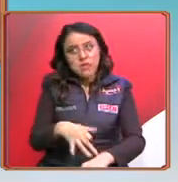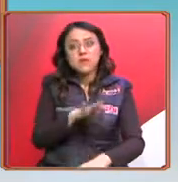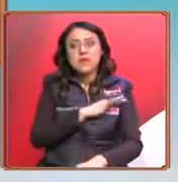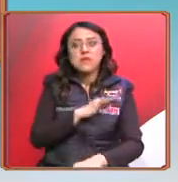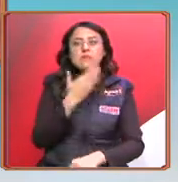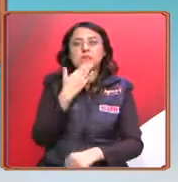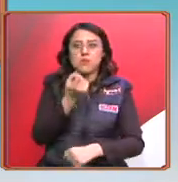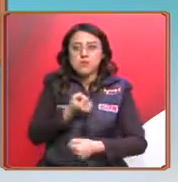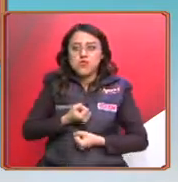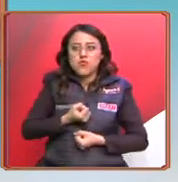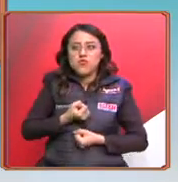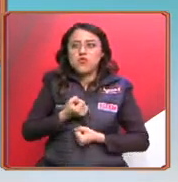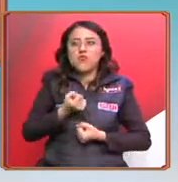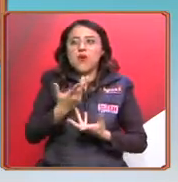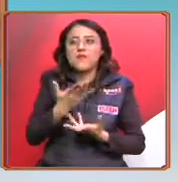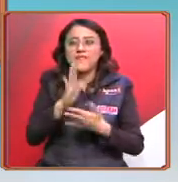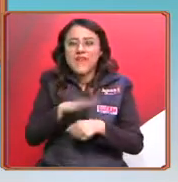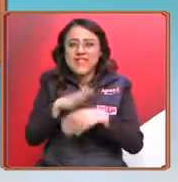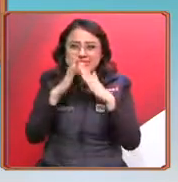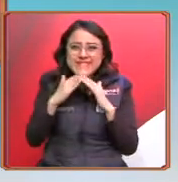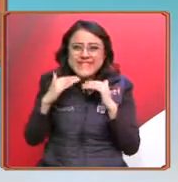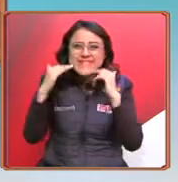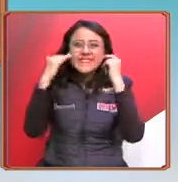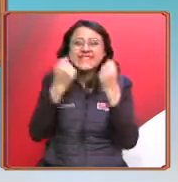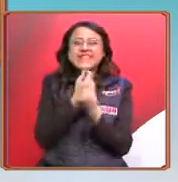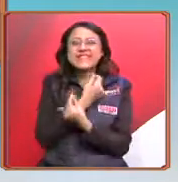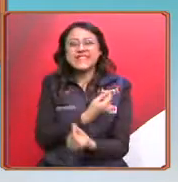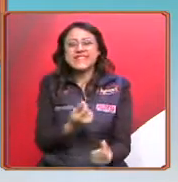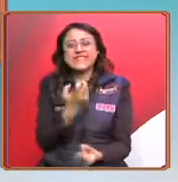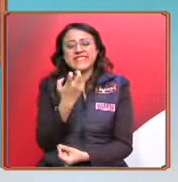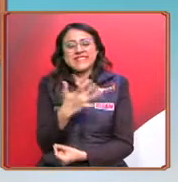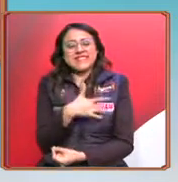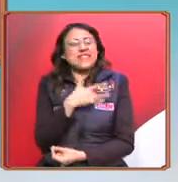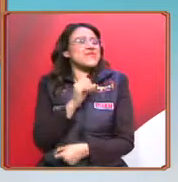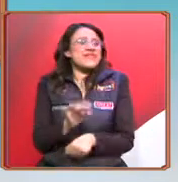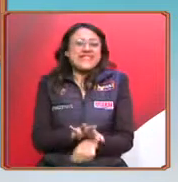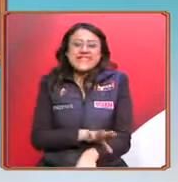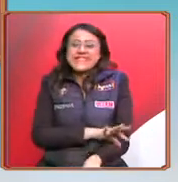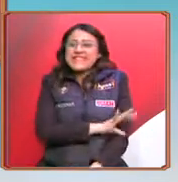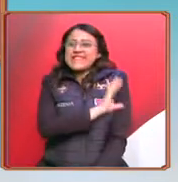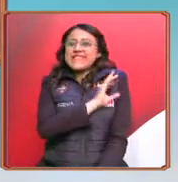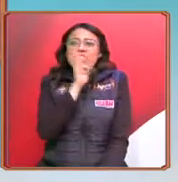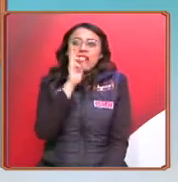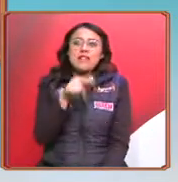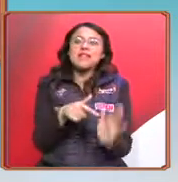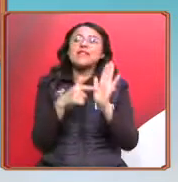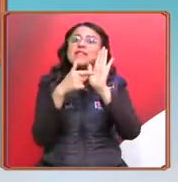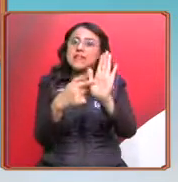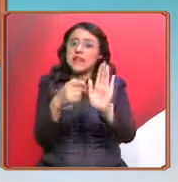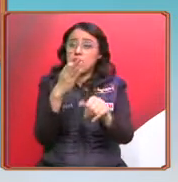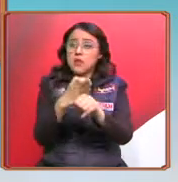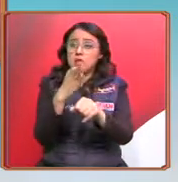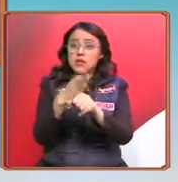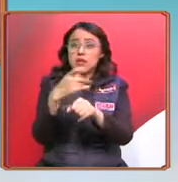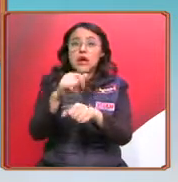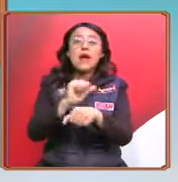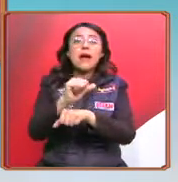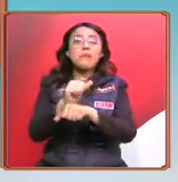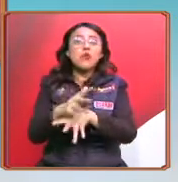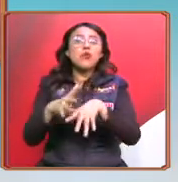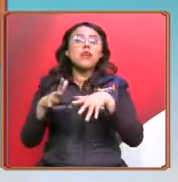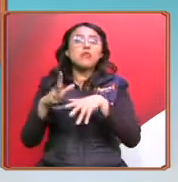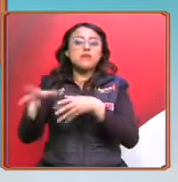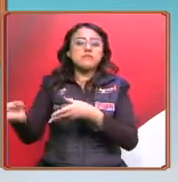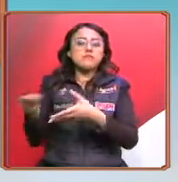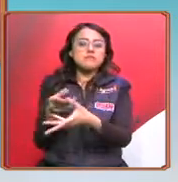arena que aportamos para una sonrisa más de un niño. Me emociona mucho. Y mire, ahí están las imágenes, señor. Están descargando justamente en este